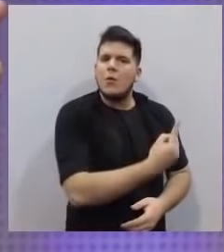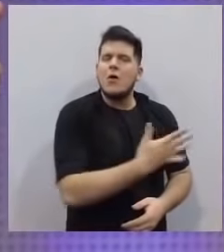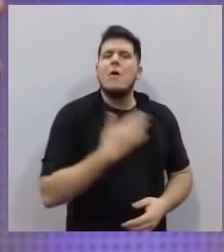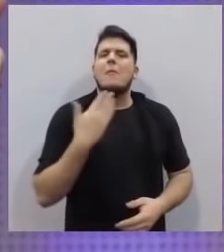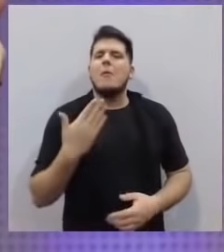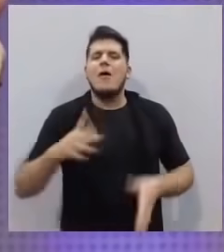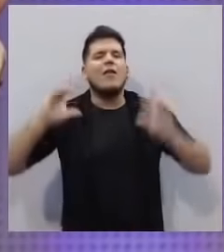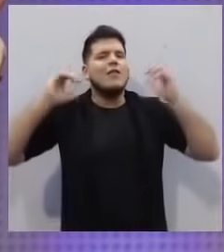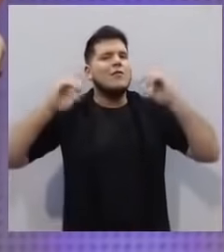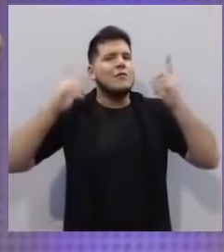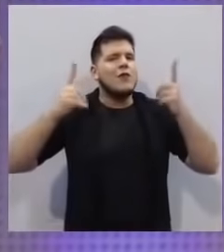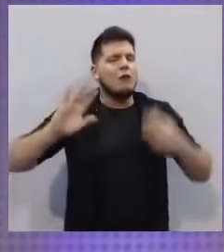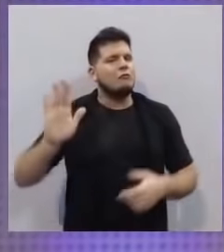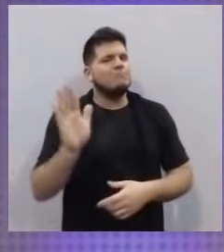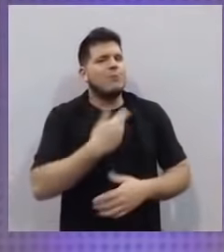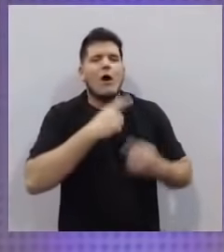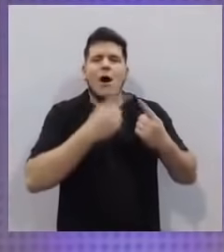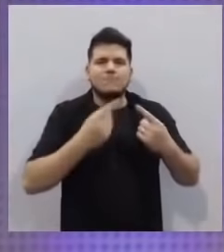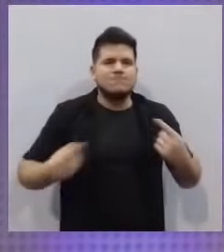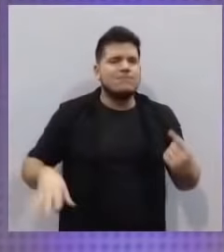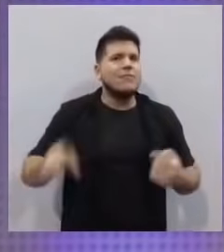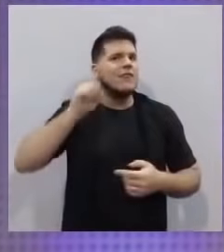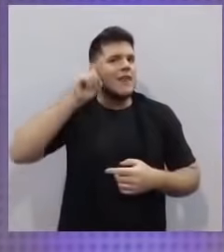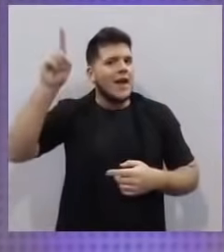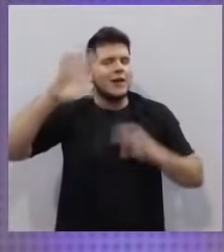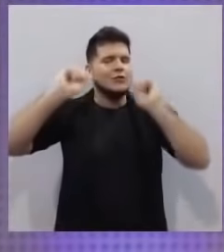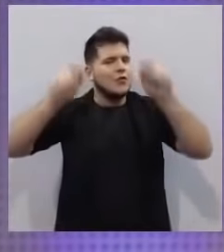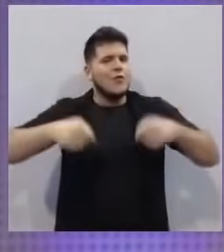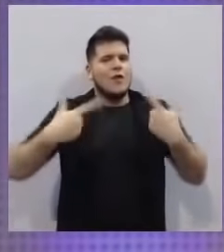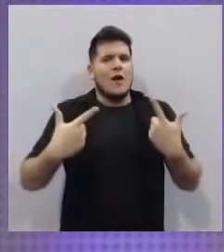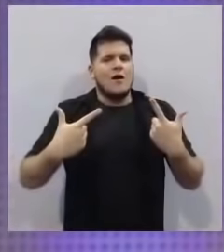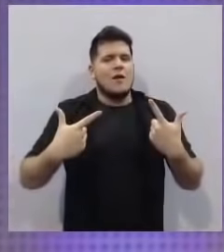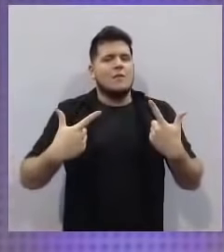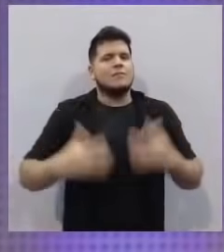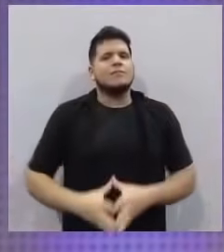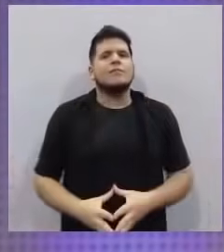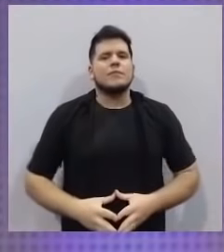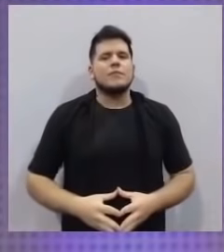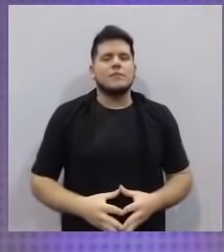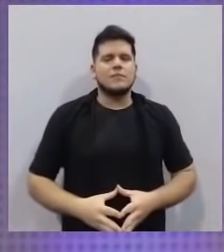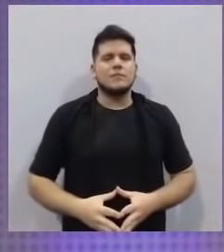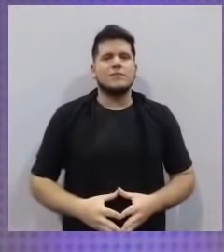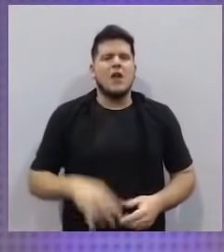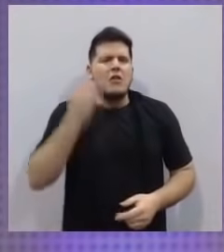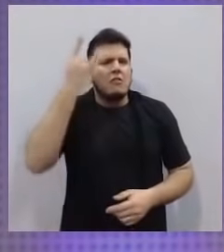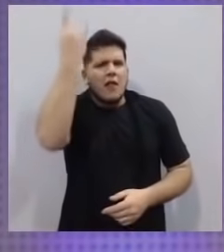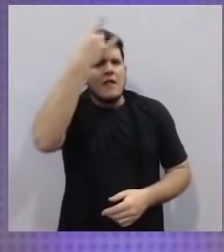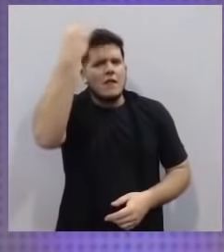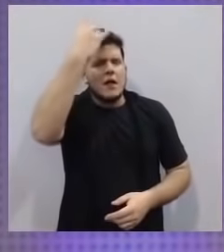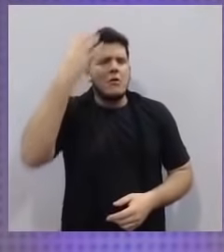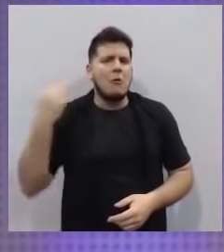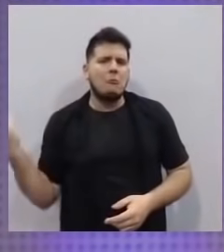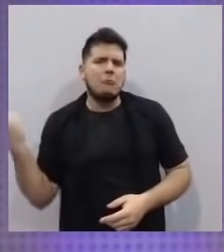dar todo lo que el rey de ese reino tiene y por ser hijos de